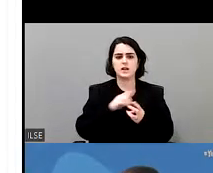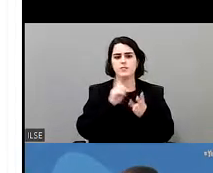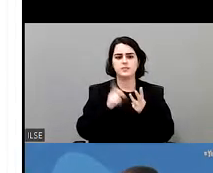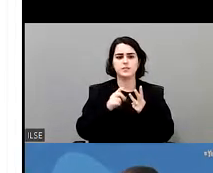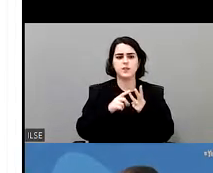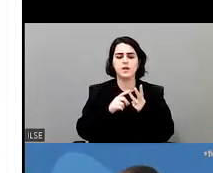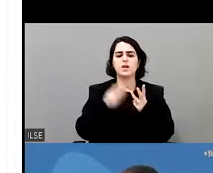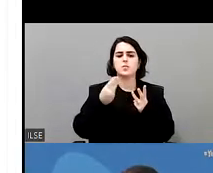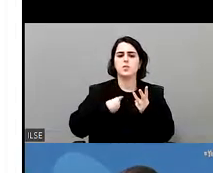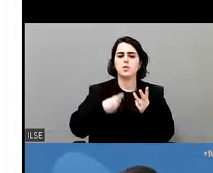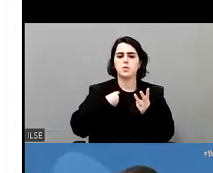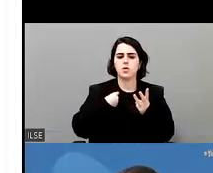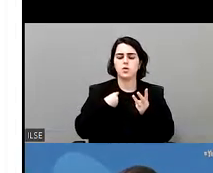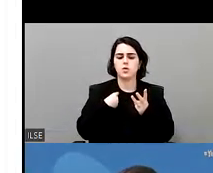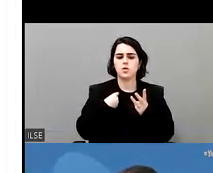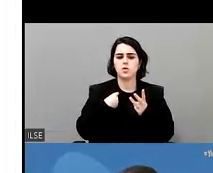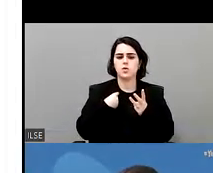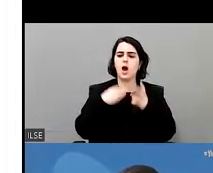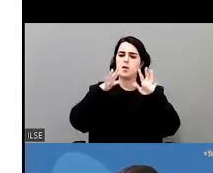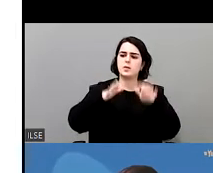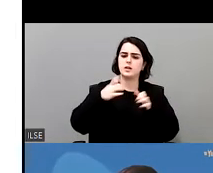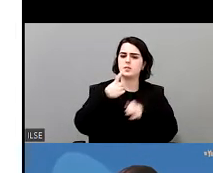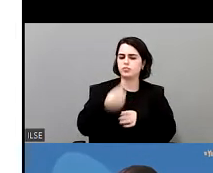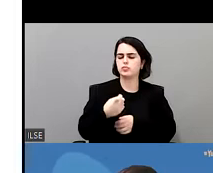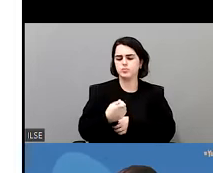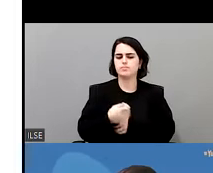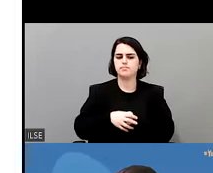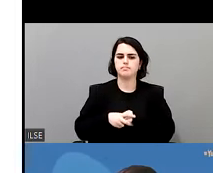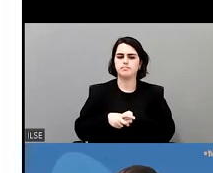complejidad para poder aprenderlo.